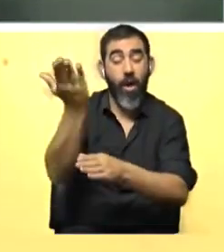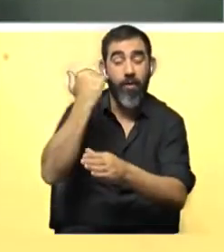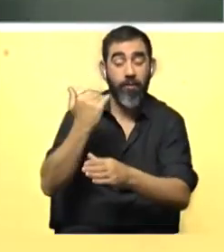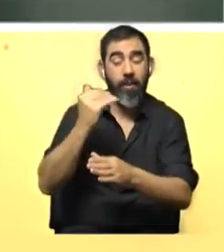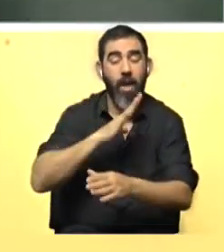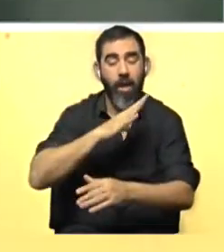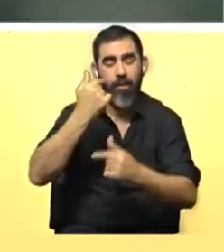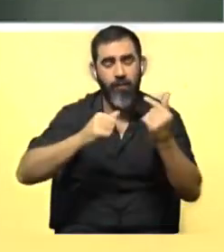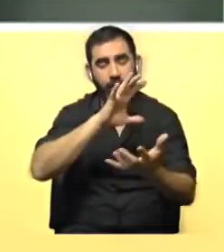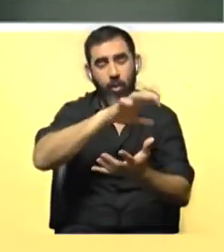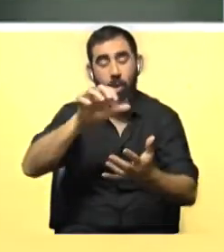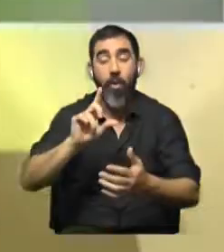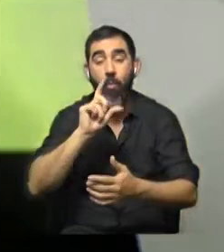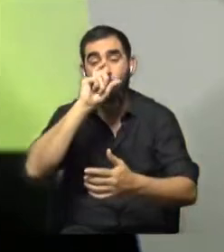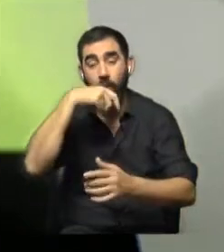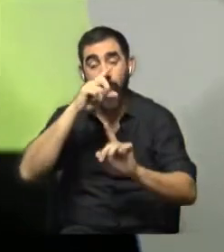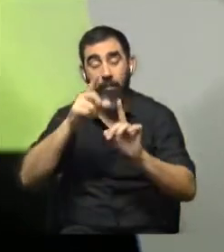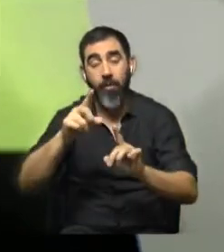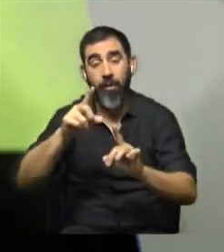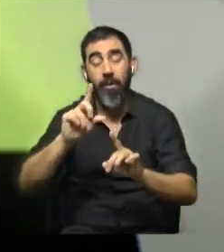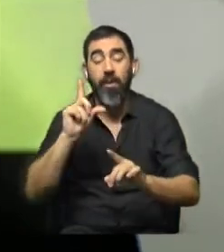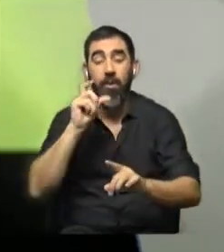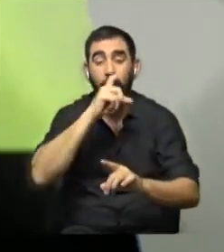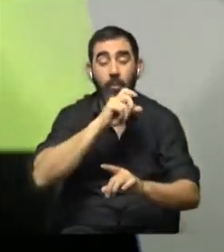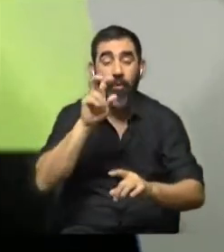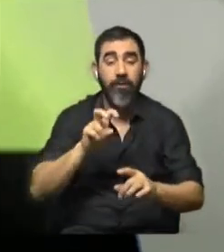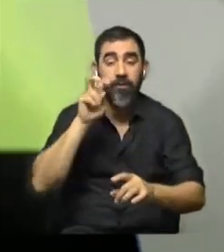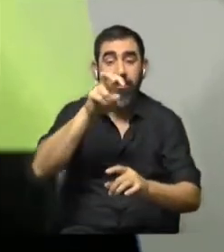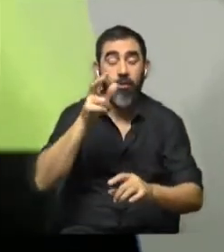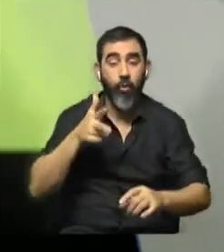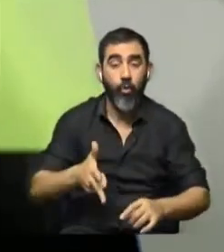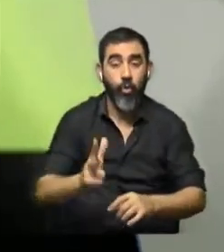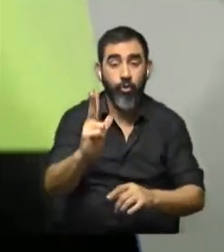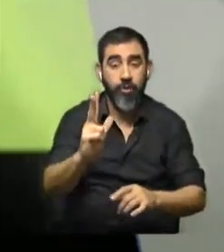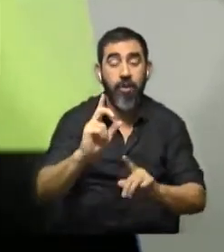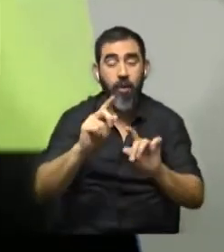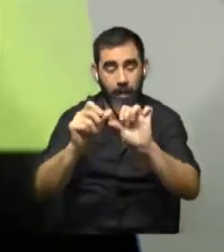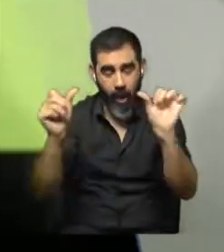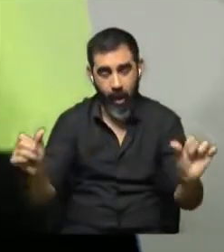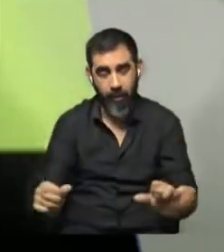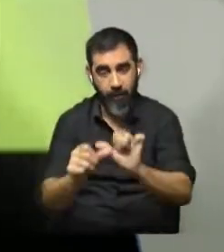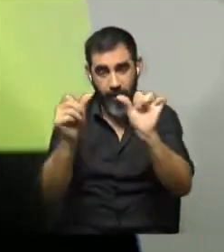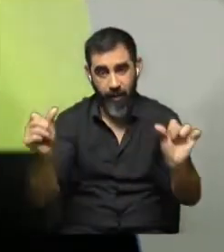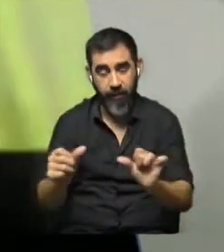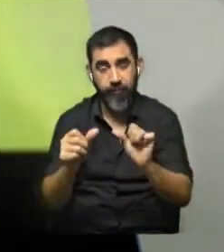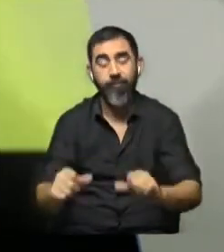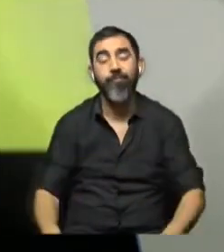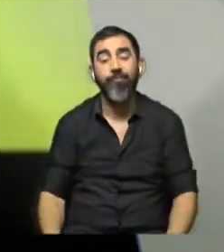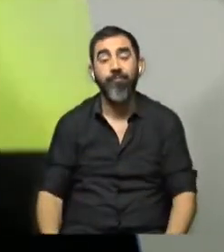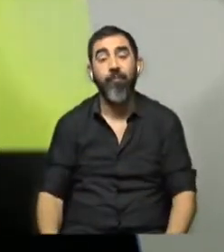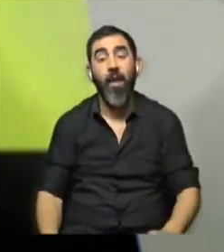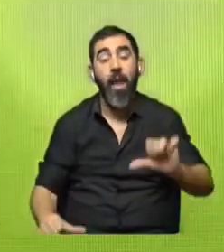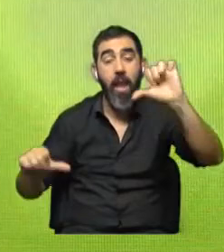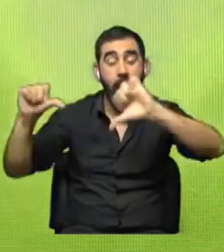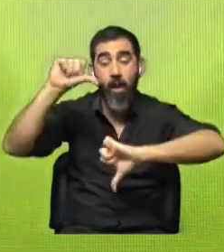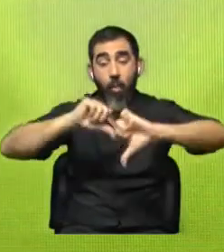en varias sedes, no solo en Montevideo, Tacuarembó, Salto y Rocha, también va a haber actividades. Y ahí- allí en el sí. laboratorio de